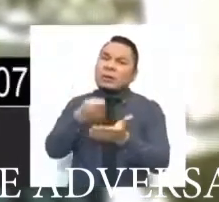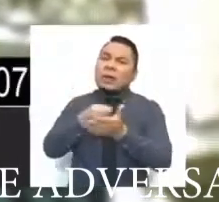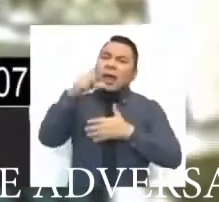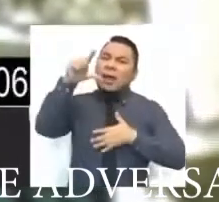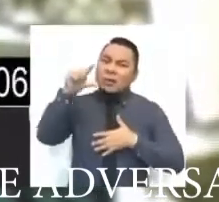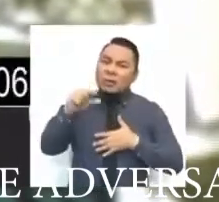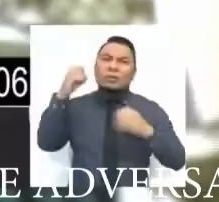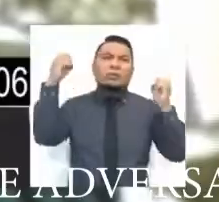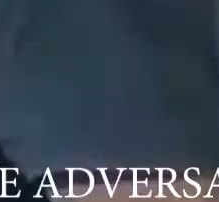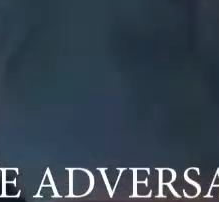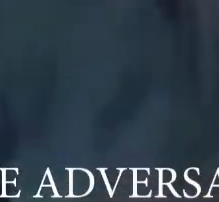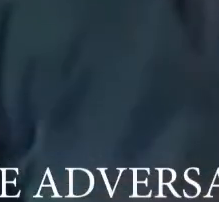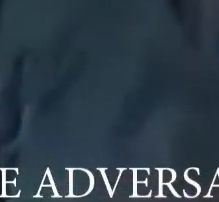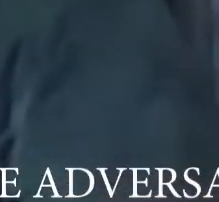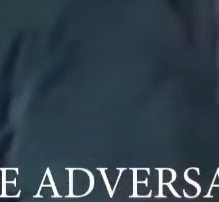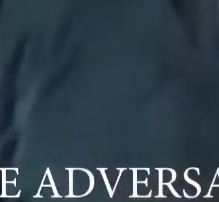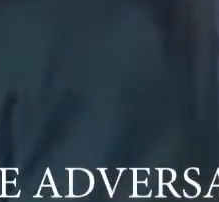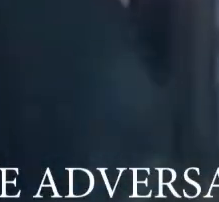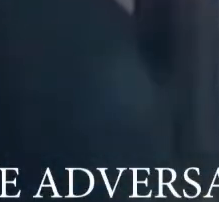luz, se condone.